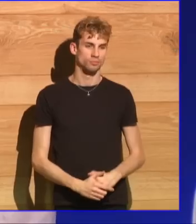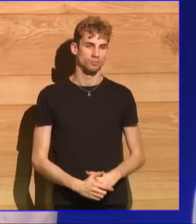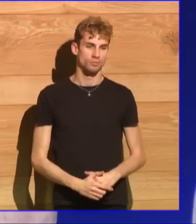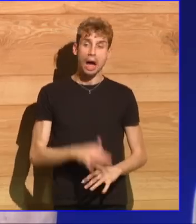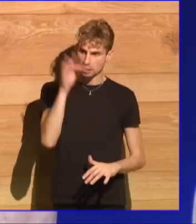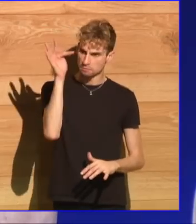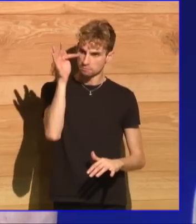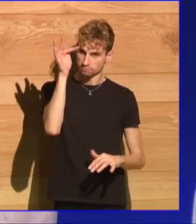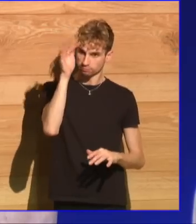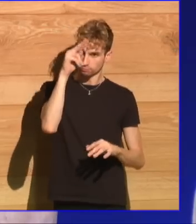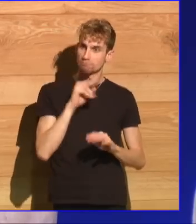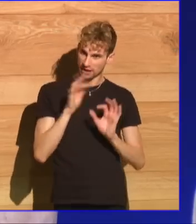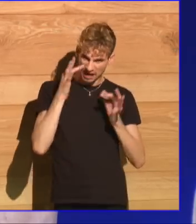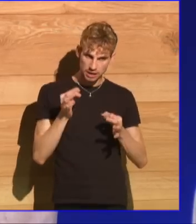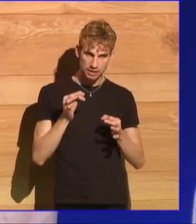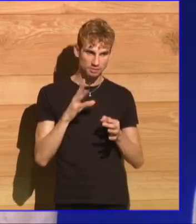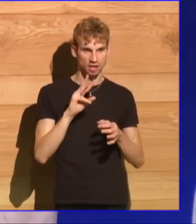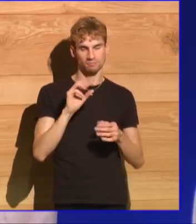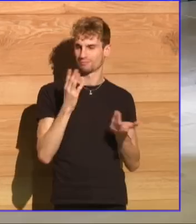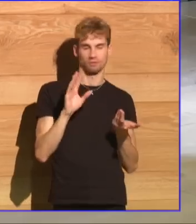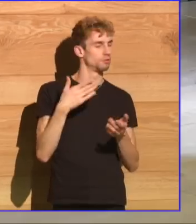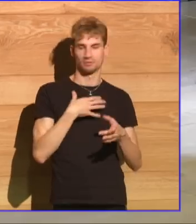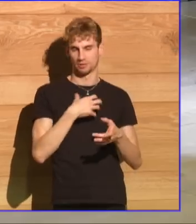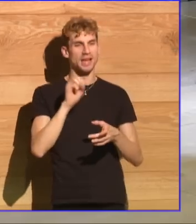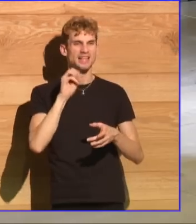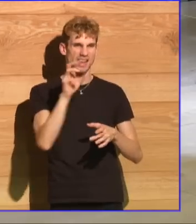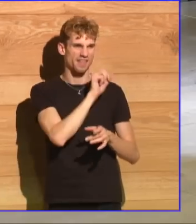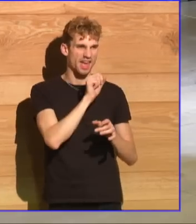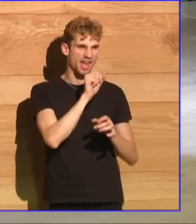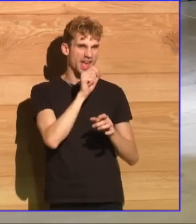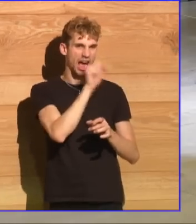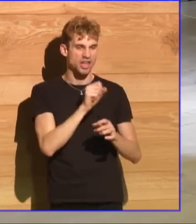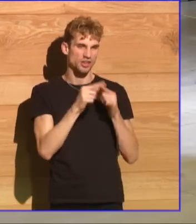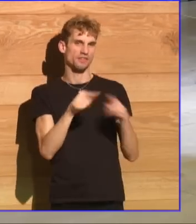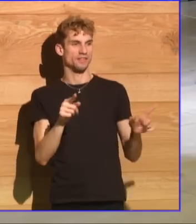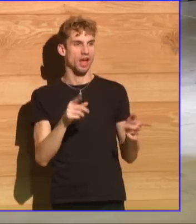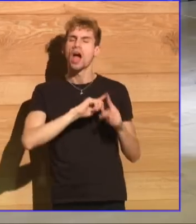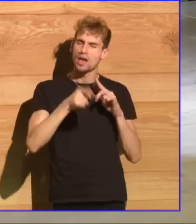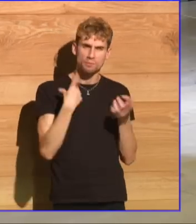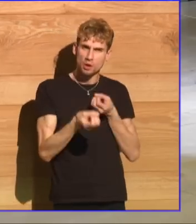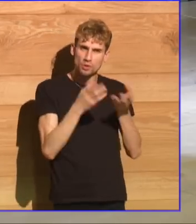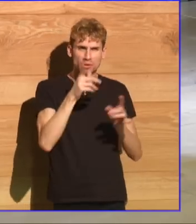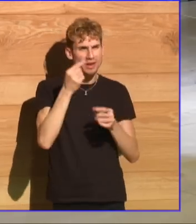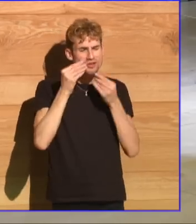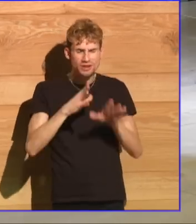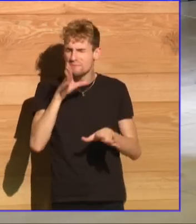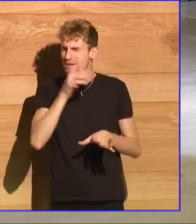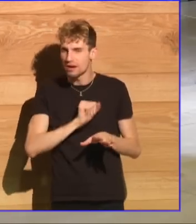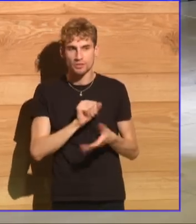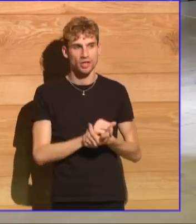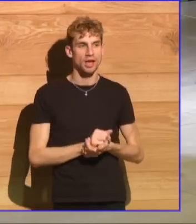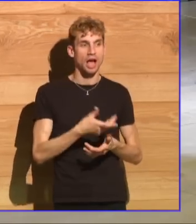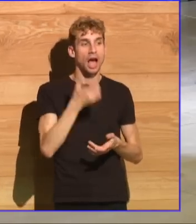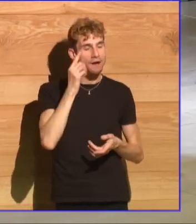Ah, era su padre. Su padre. Se llevan 13 años, Javi. Ahora que me he acordado. ¿Era Ahora su me he padre acordado. de verdad? Luego lo cuento. Es una historia preciosa. A ver si me acuerdo,